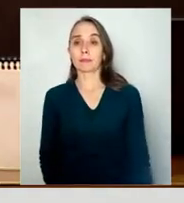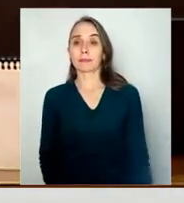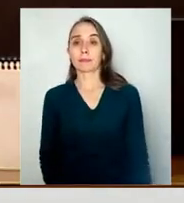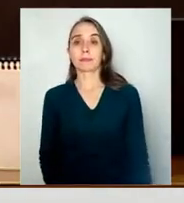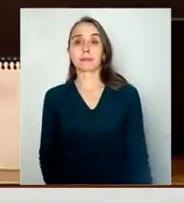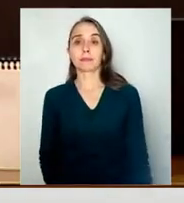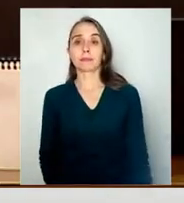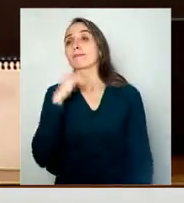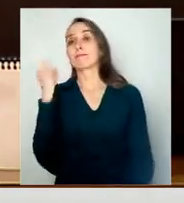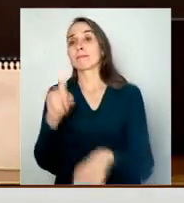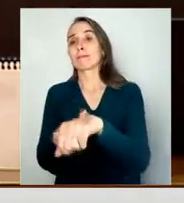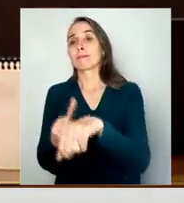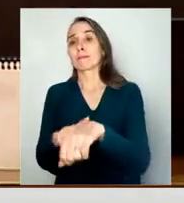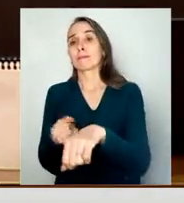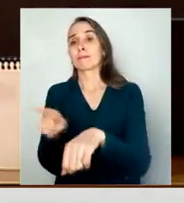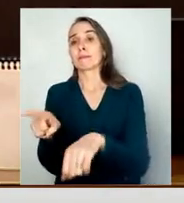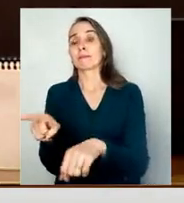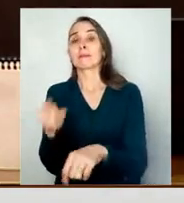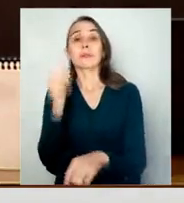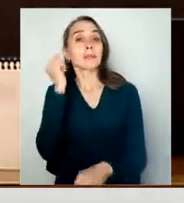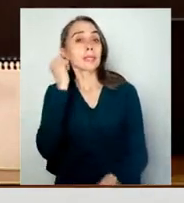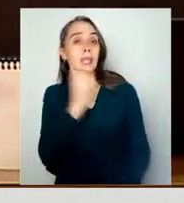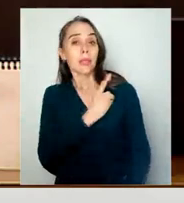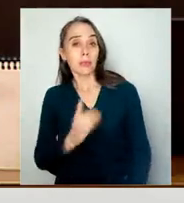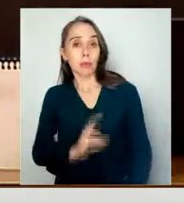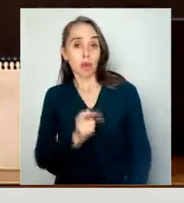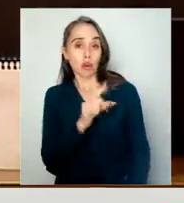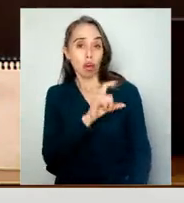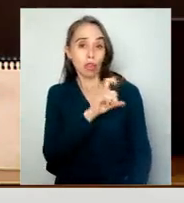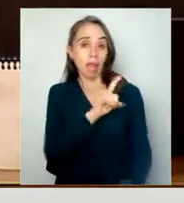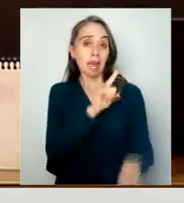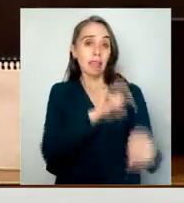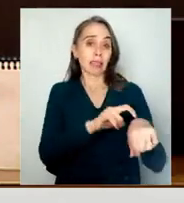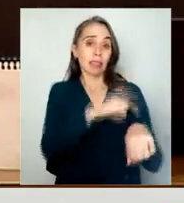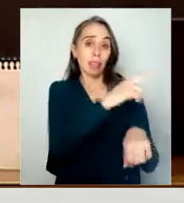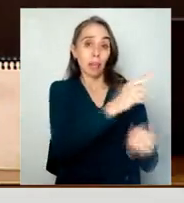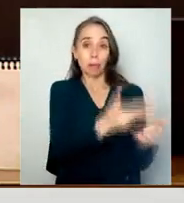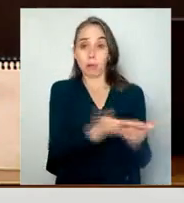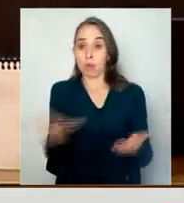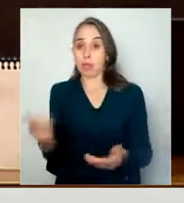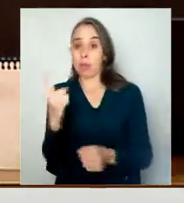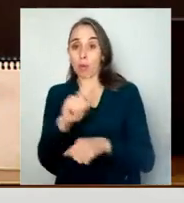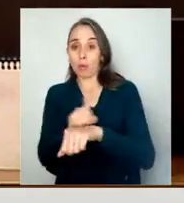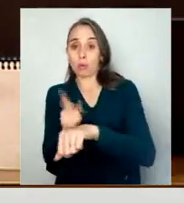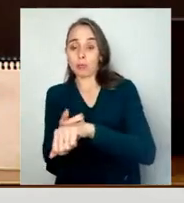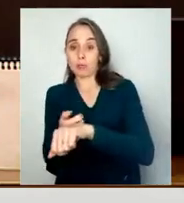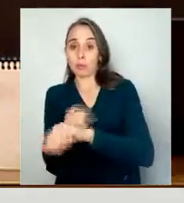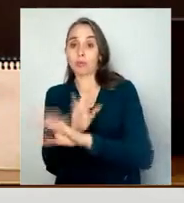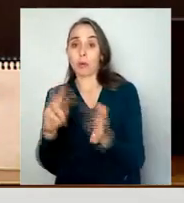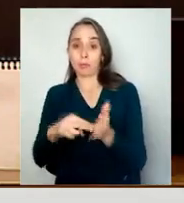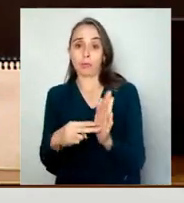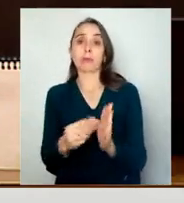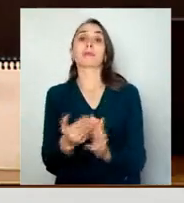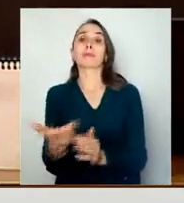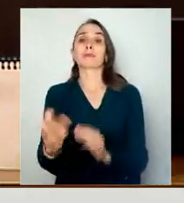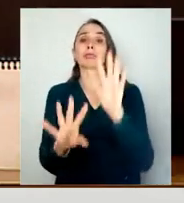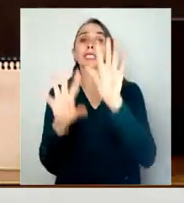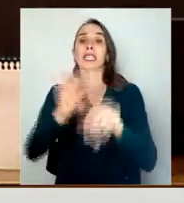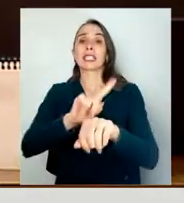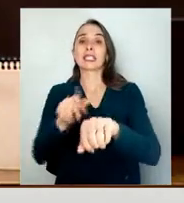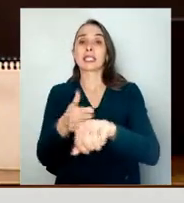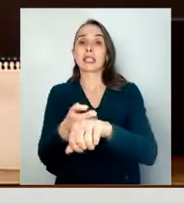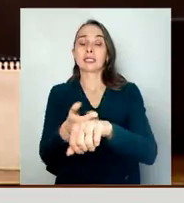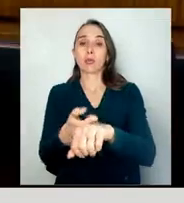si la diputada González le da unos segundos ningún problema adelante le vamos a dar 15 segundos